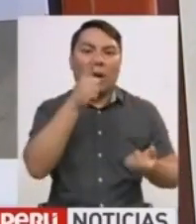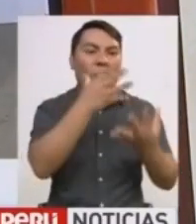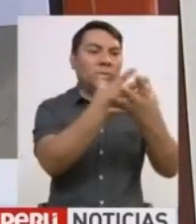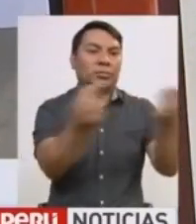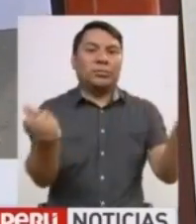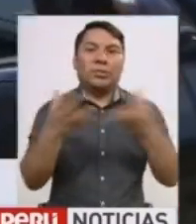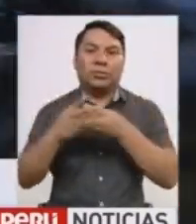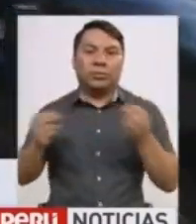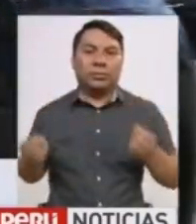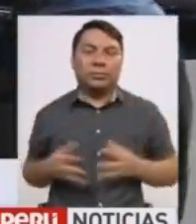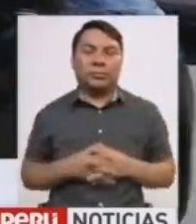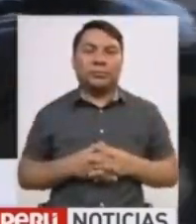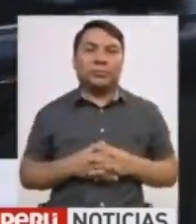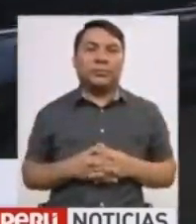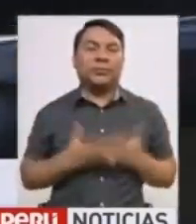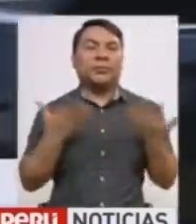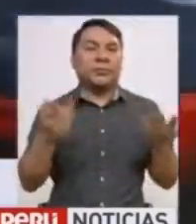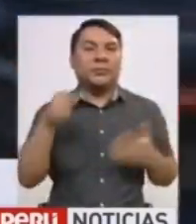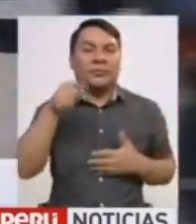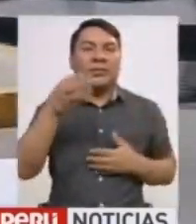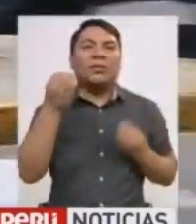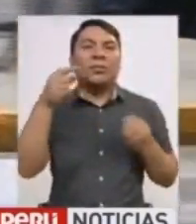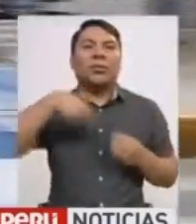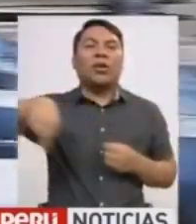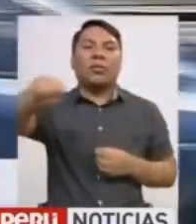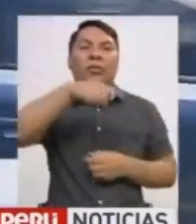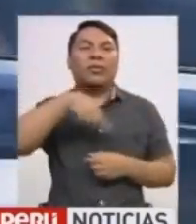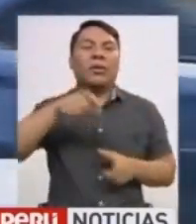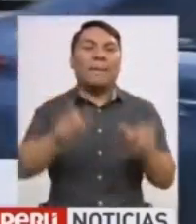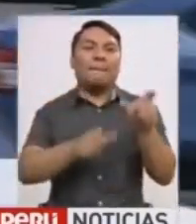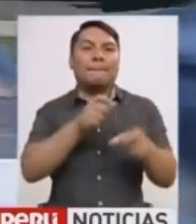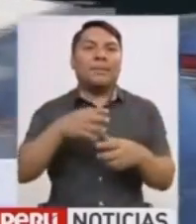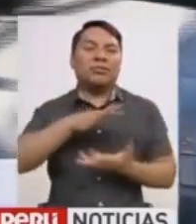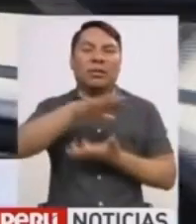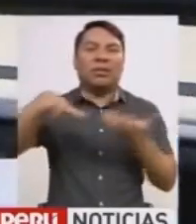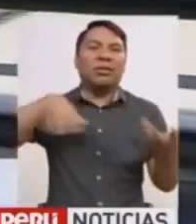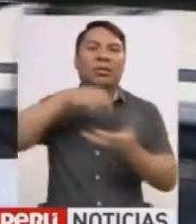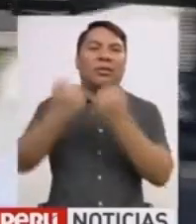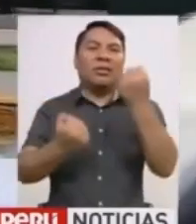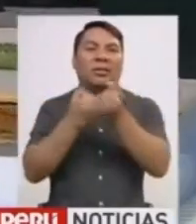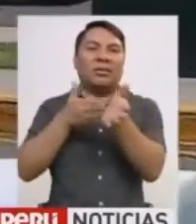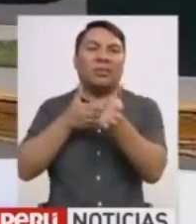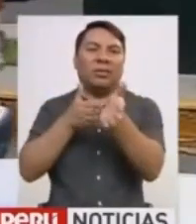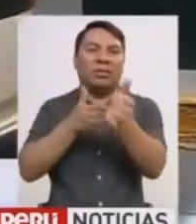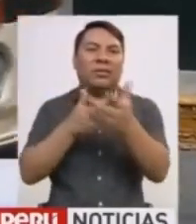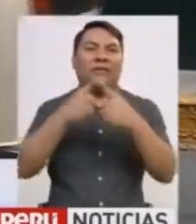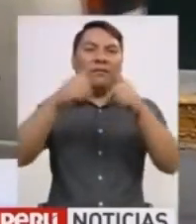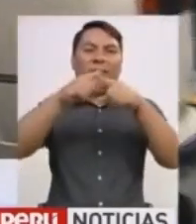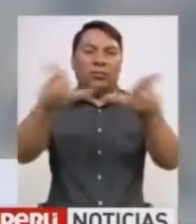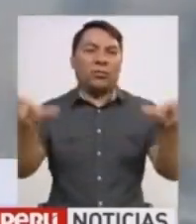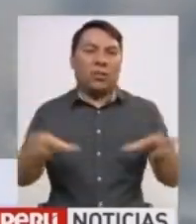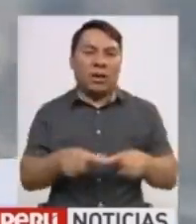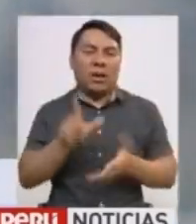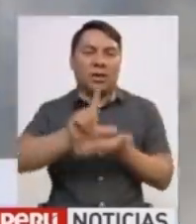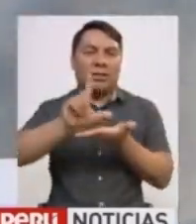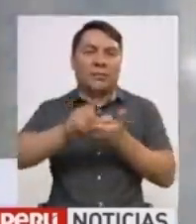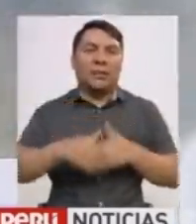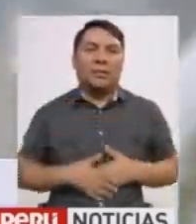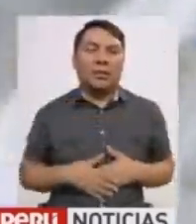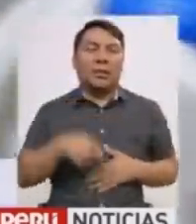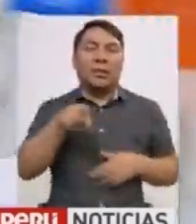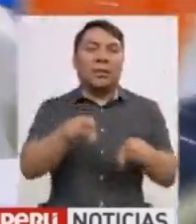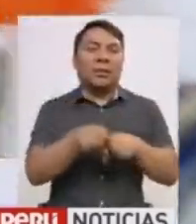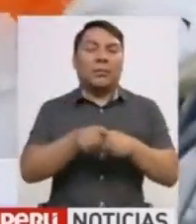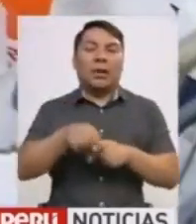agua. Situación que generó desorden y congestión vehicular en las distintas zonas de Lima. Y los